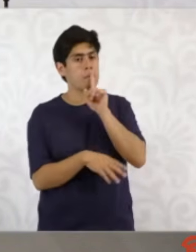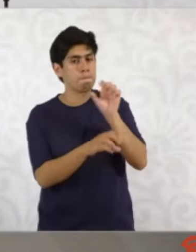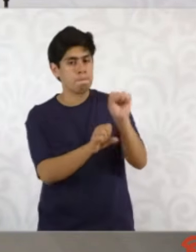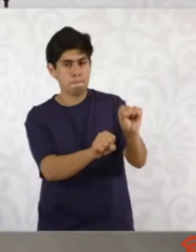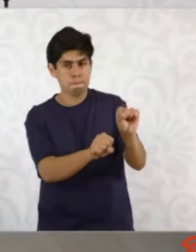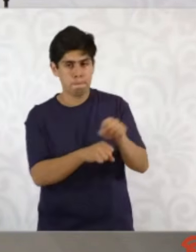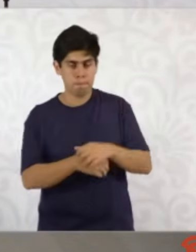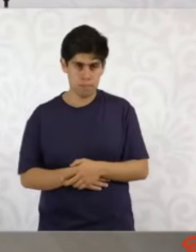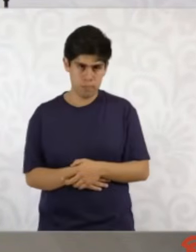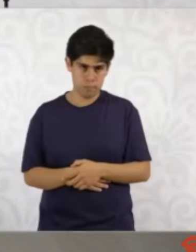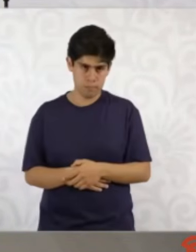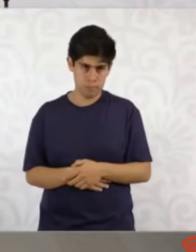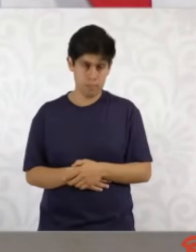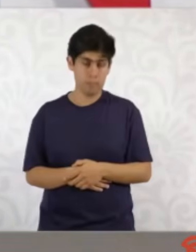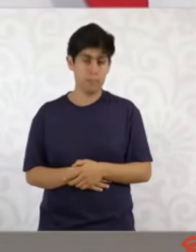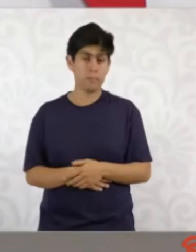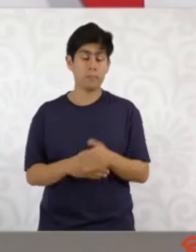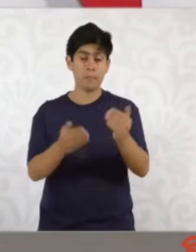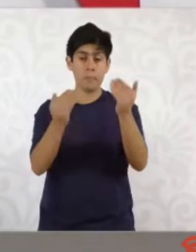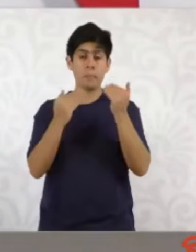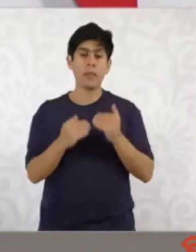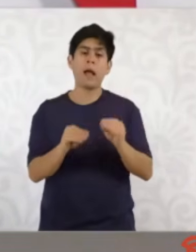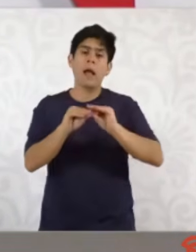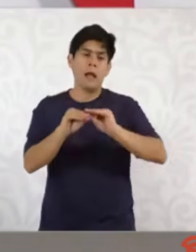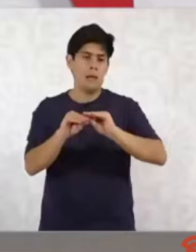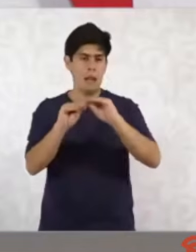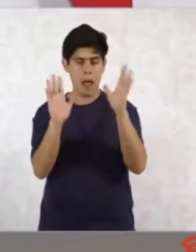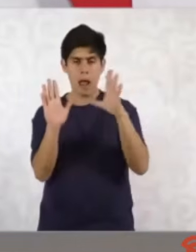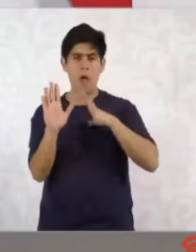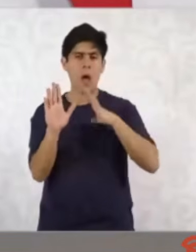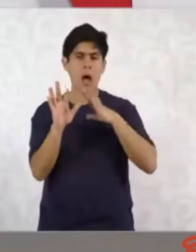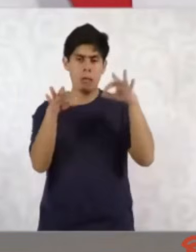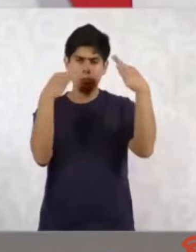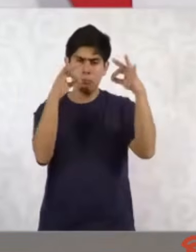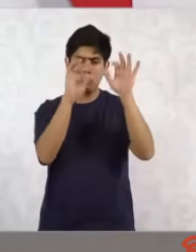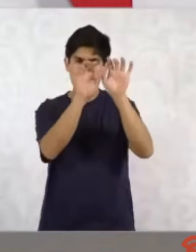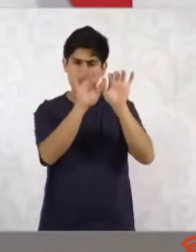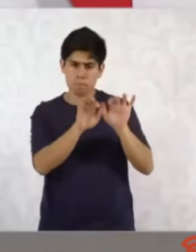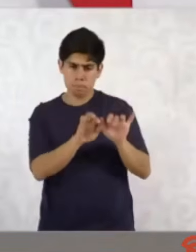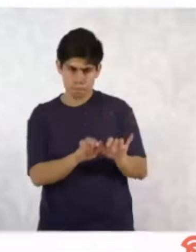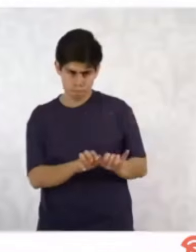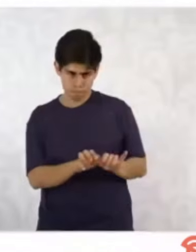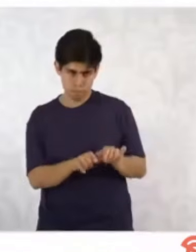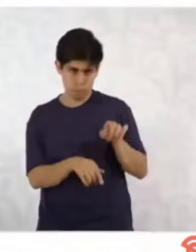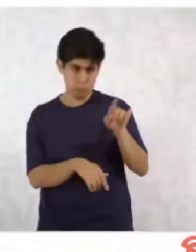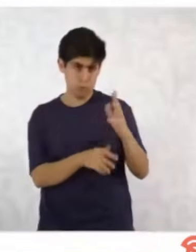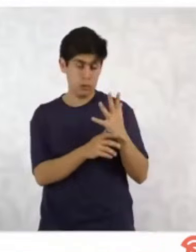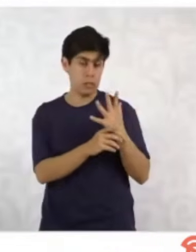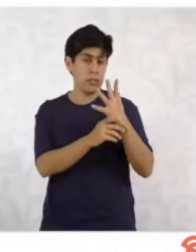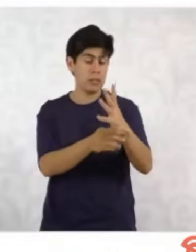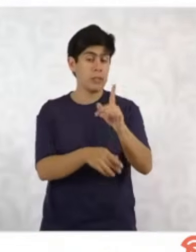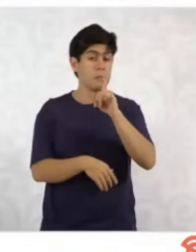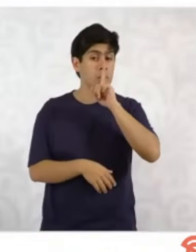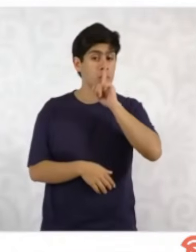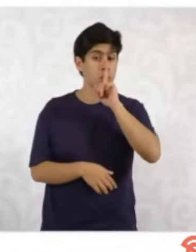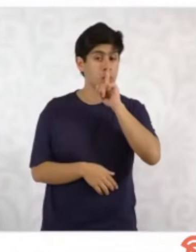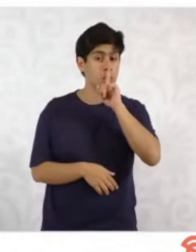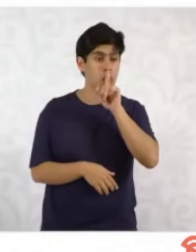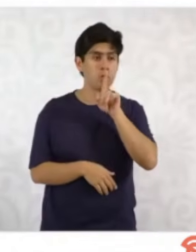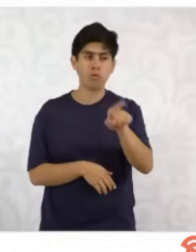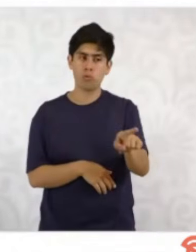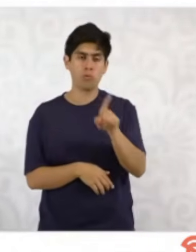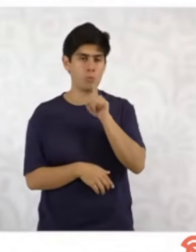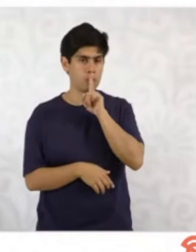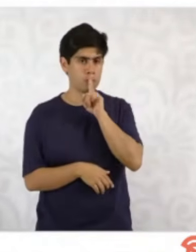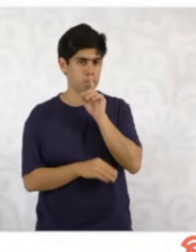Por supuesto, artículos de opinión, censura, audiencias, no se dice censura,